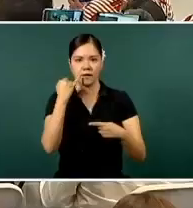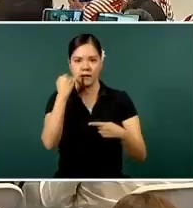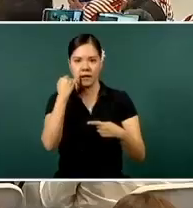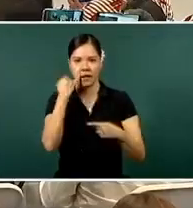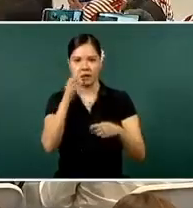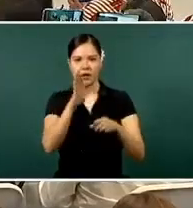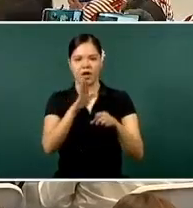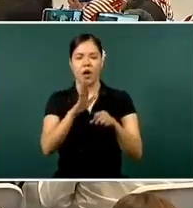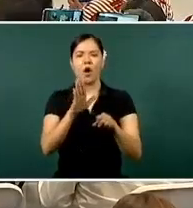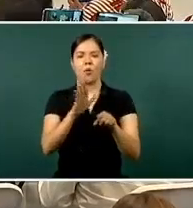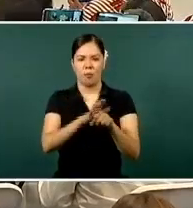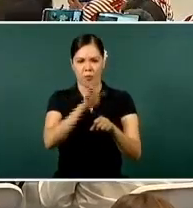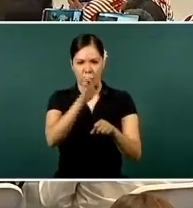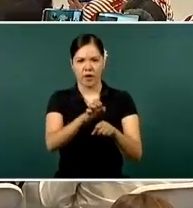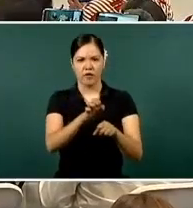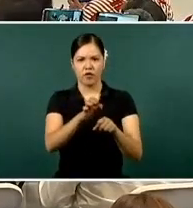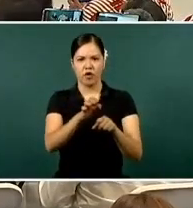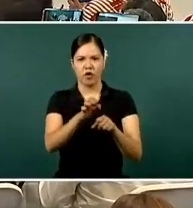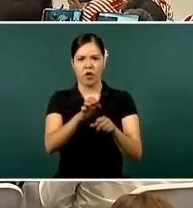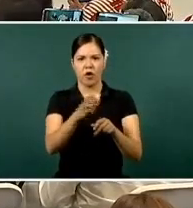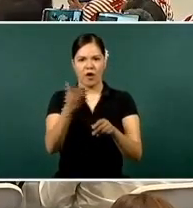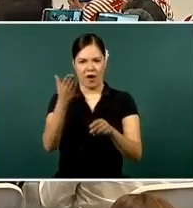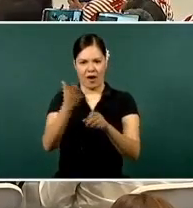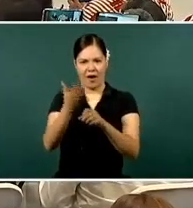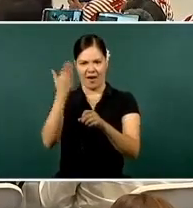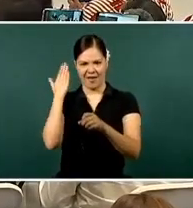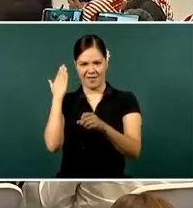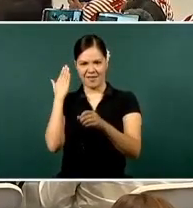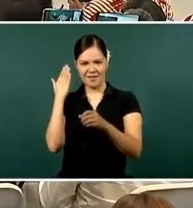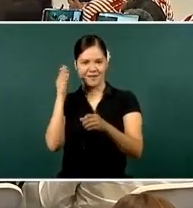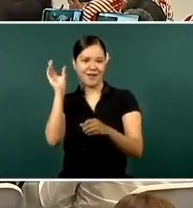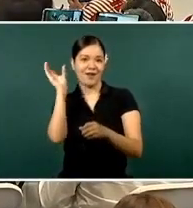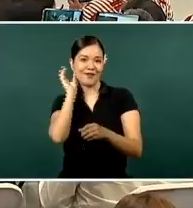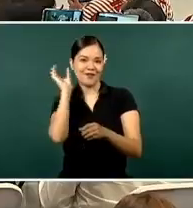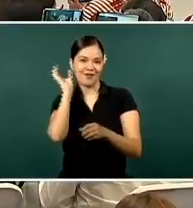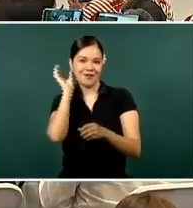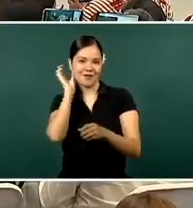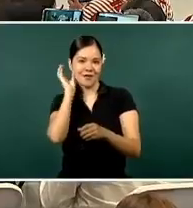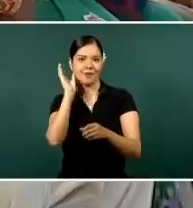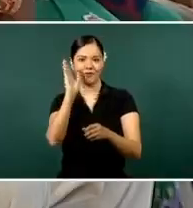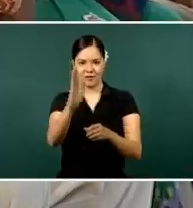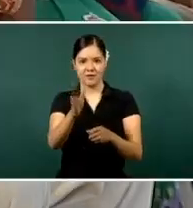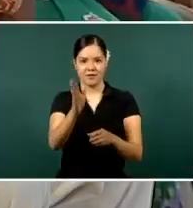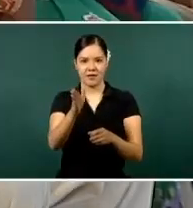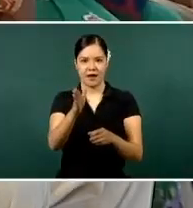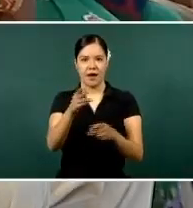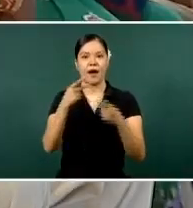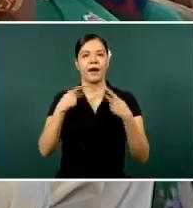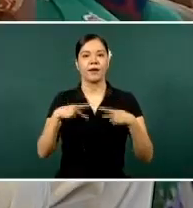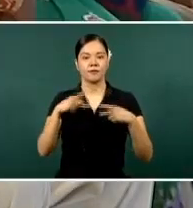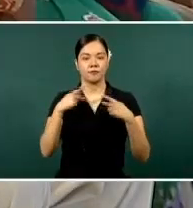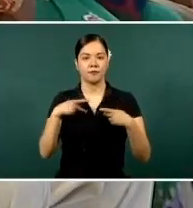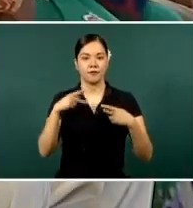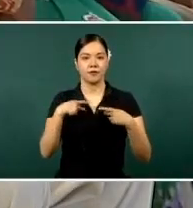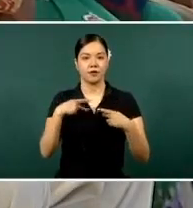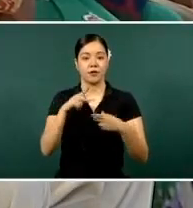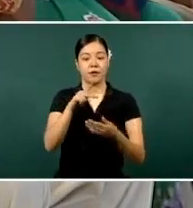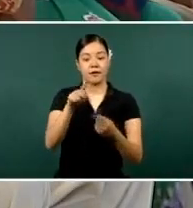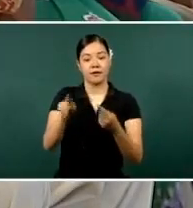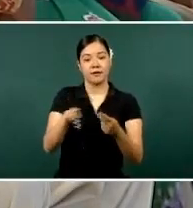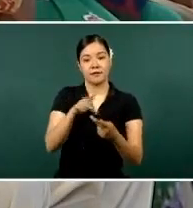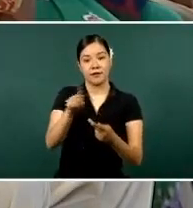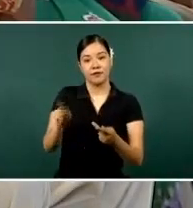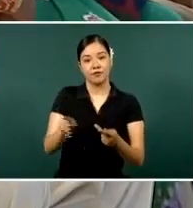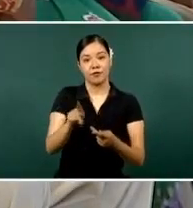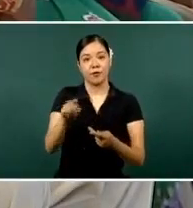de diálogo y consulta, hemos escuchado la voz de nuestros pueblos y de nuestras comunidades, y algunas de las